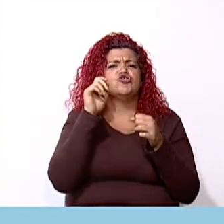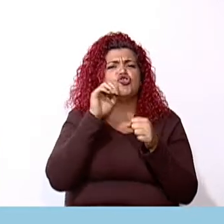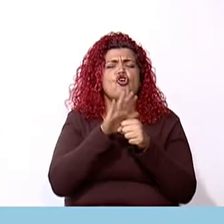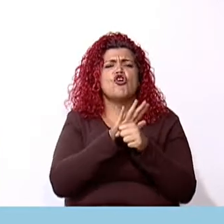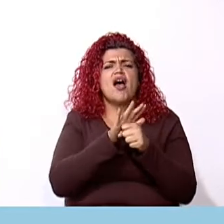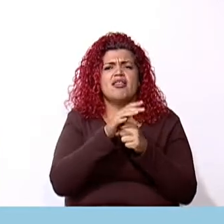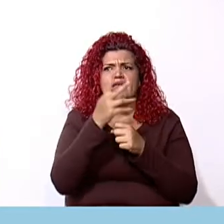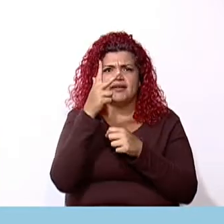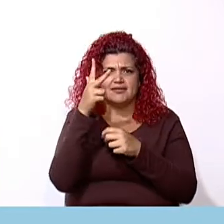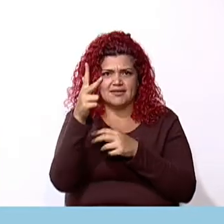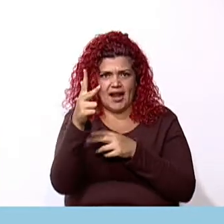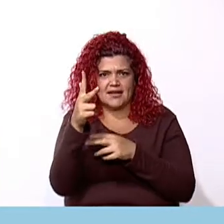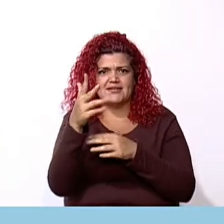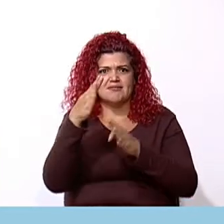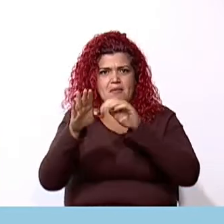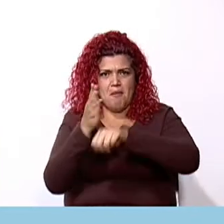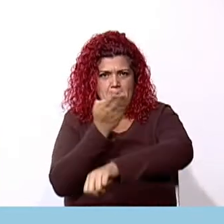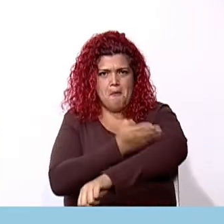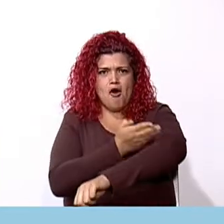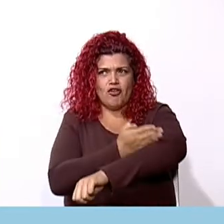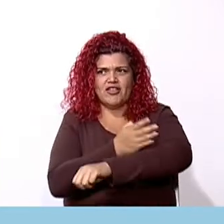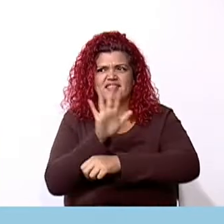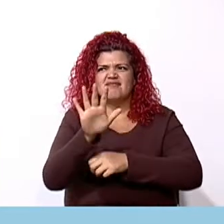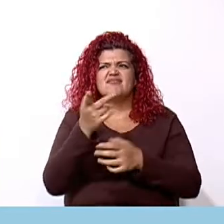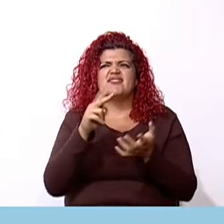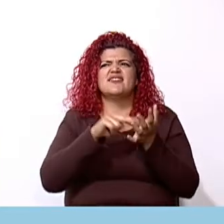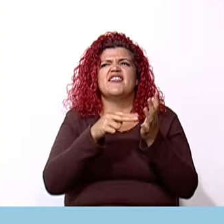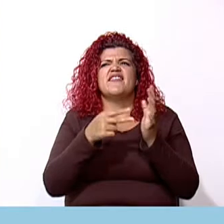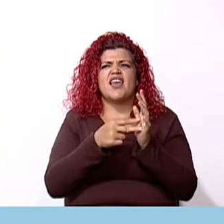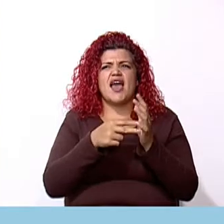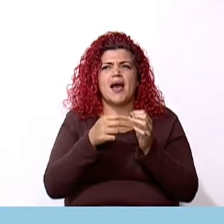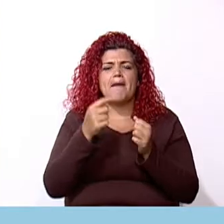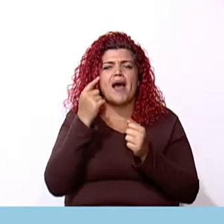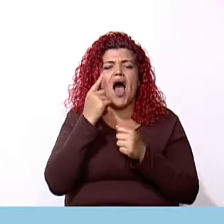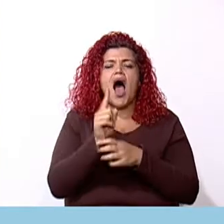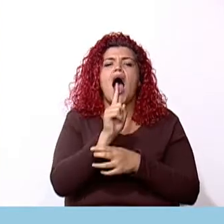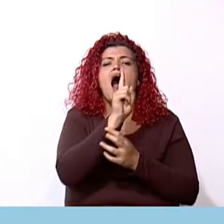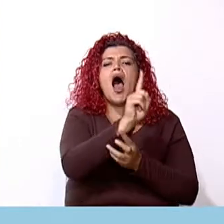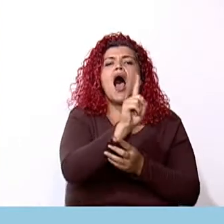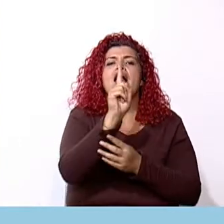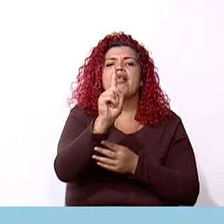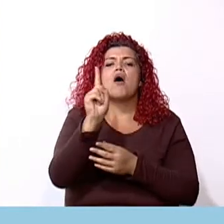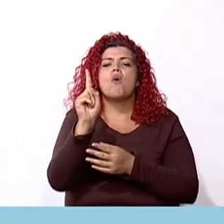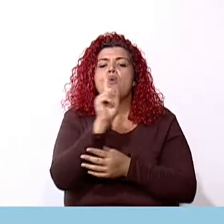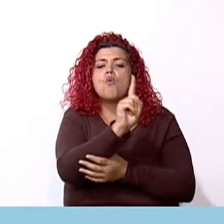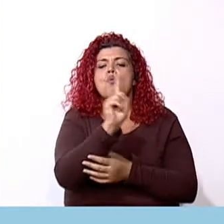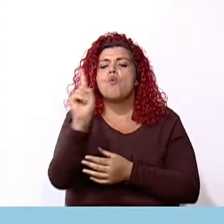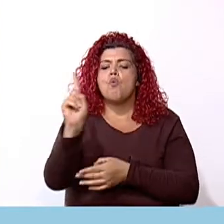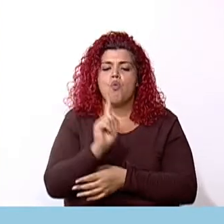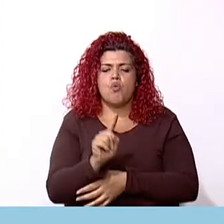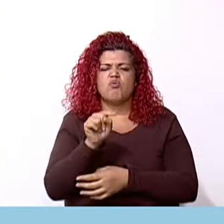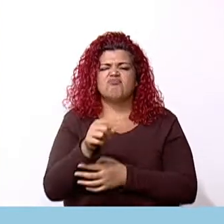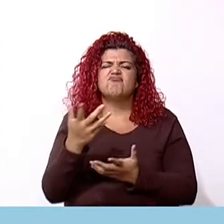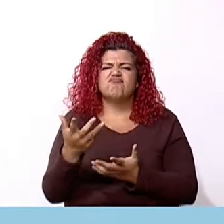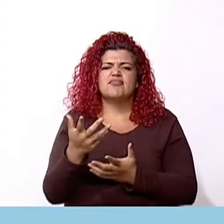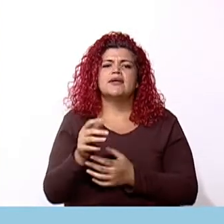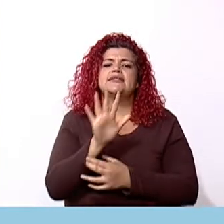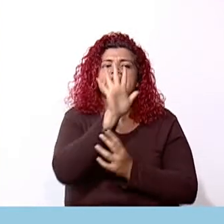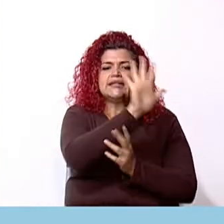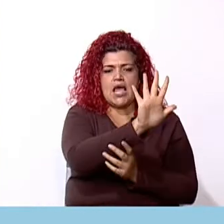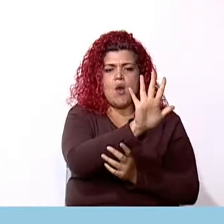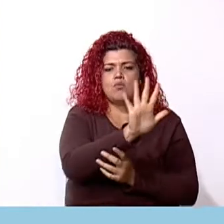las tres botas. Lo que quiere decir que a cada una de las botas le correspondió